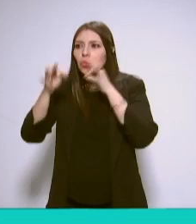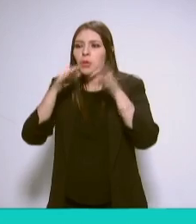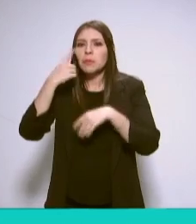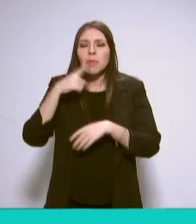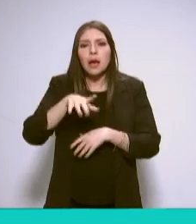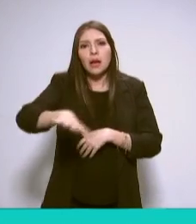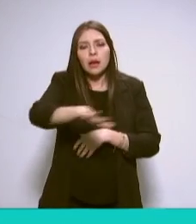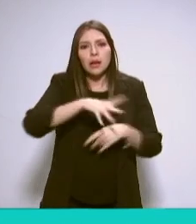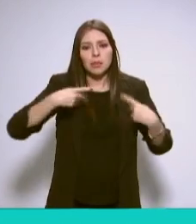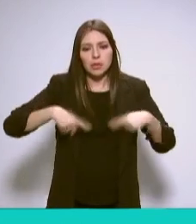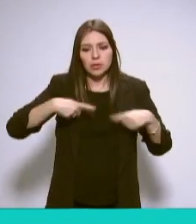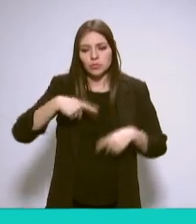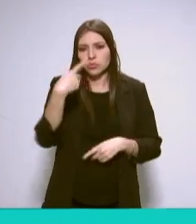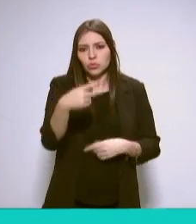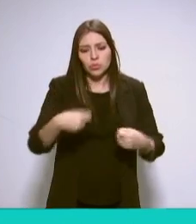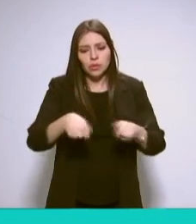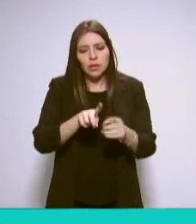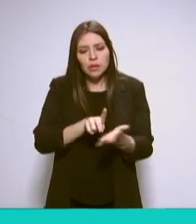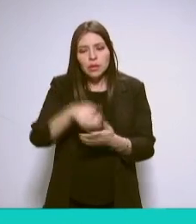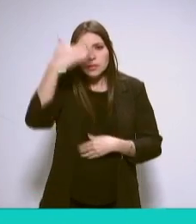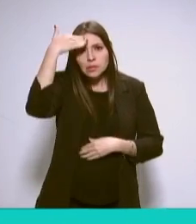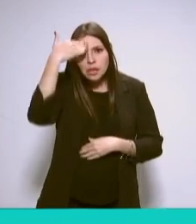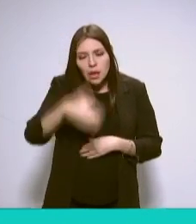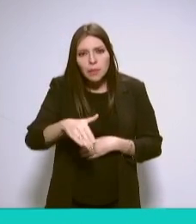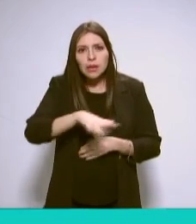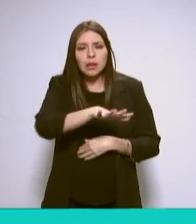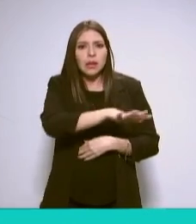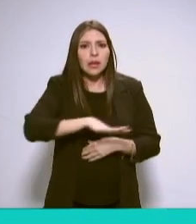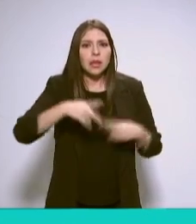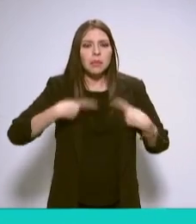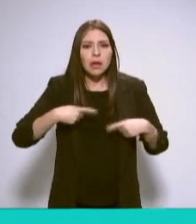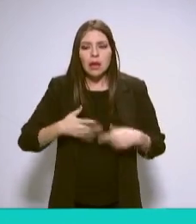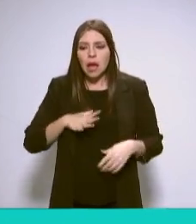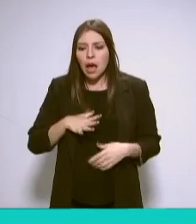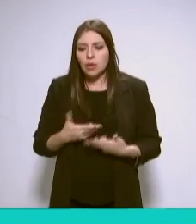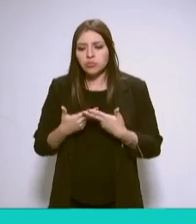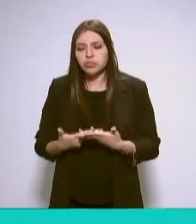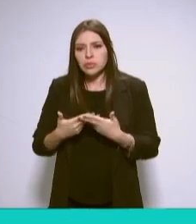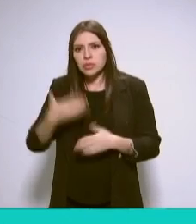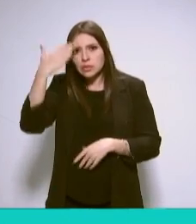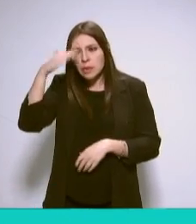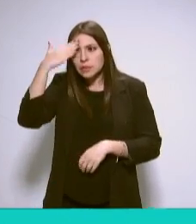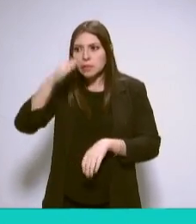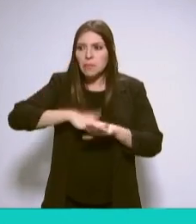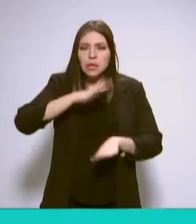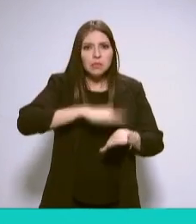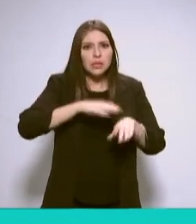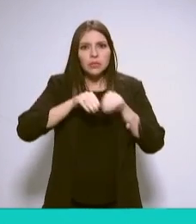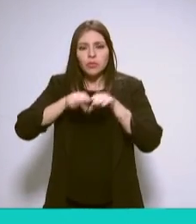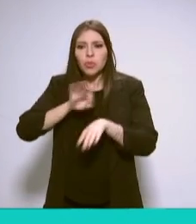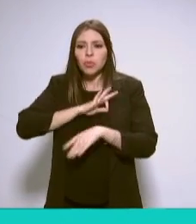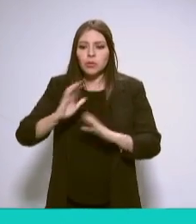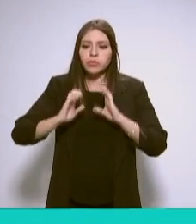para contar con una sociedad más informada, con mayores elementos para tomar decisiones y mantenerse a salvo. Hagamos lo